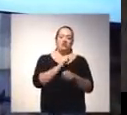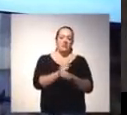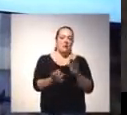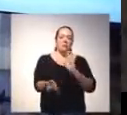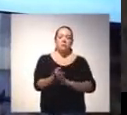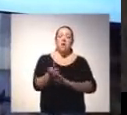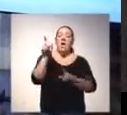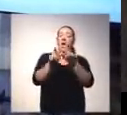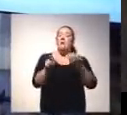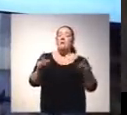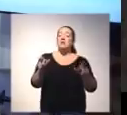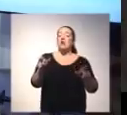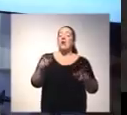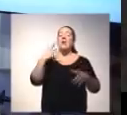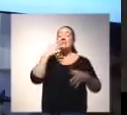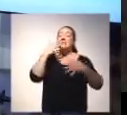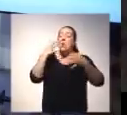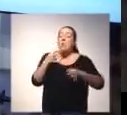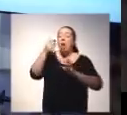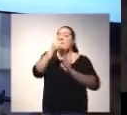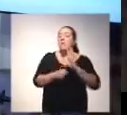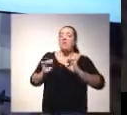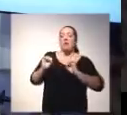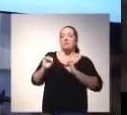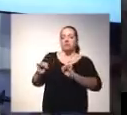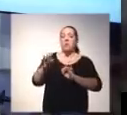a las personas que extremen las medidas de seguridad, sobre todo en el entorno